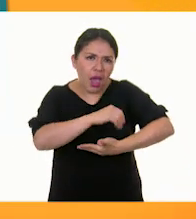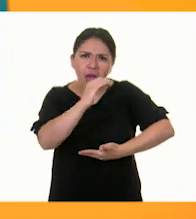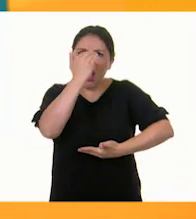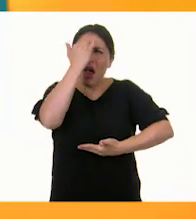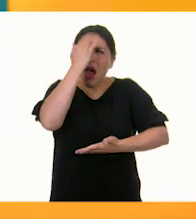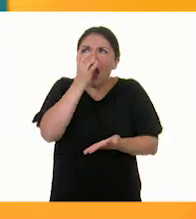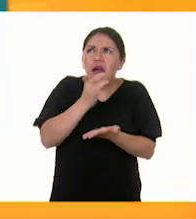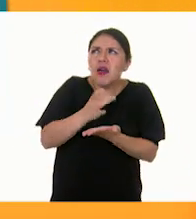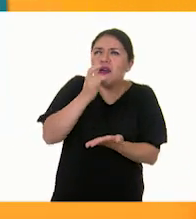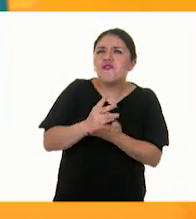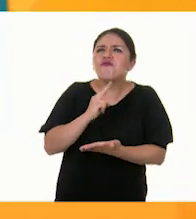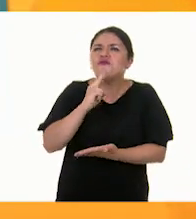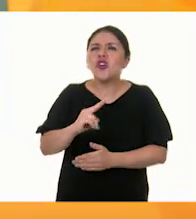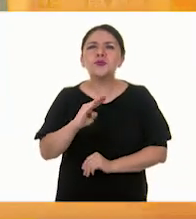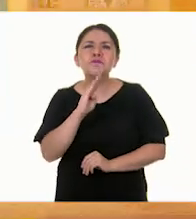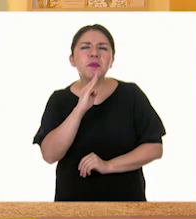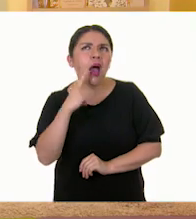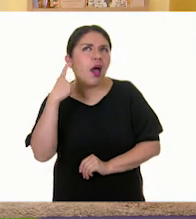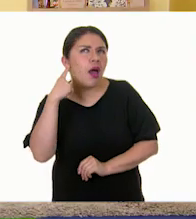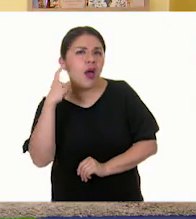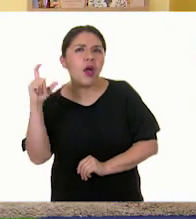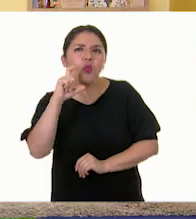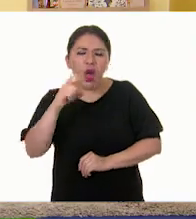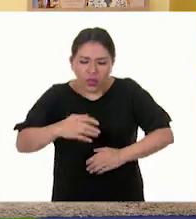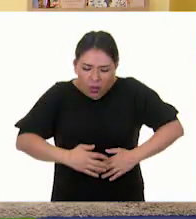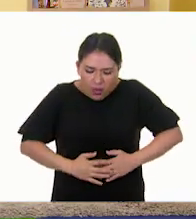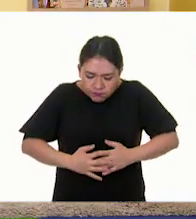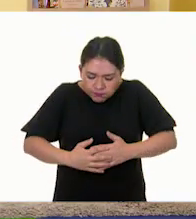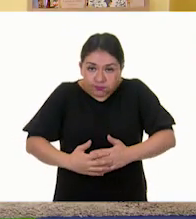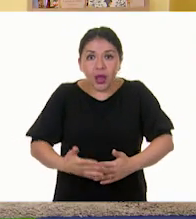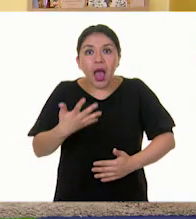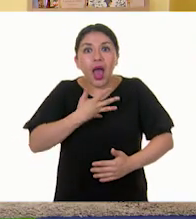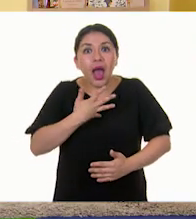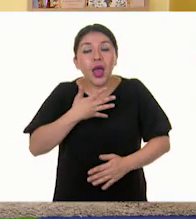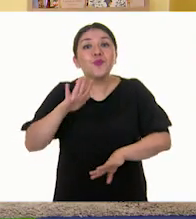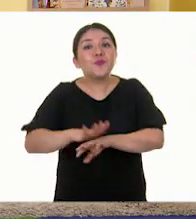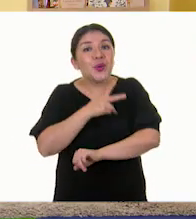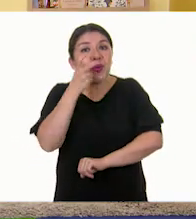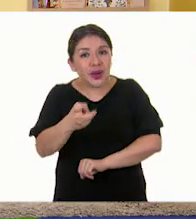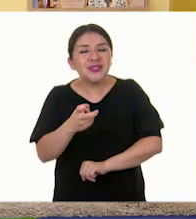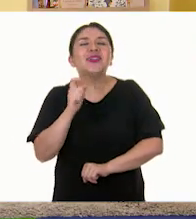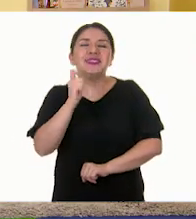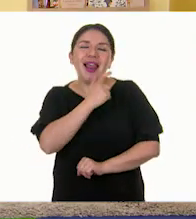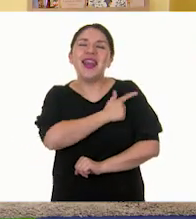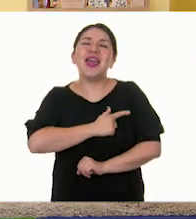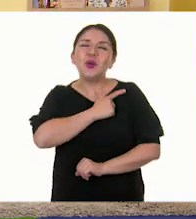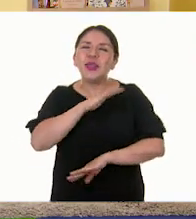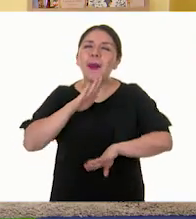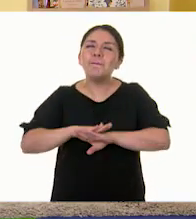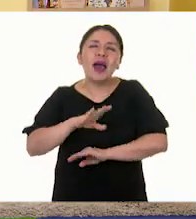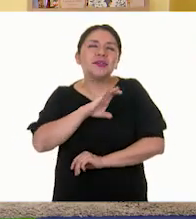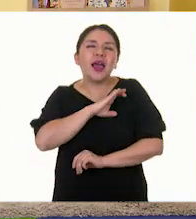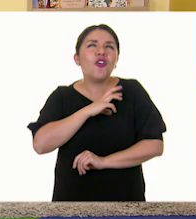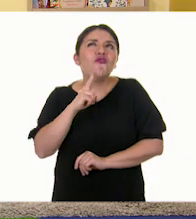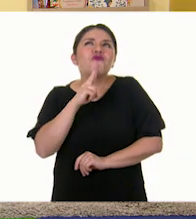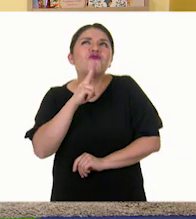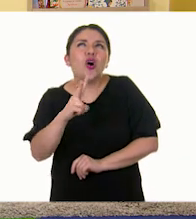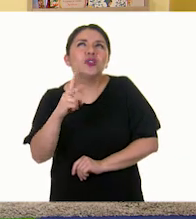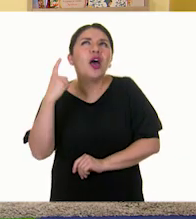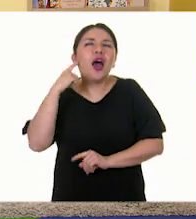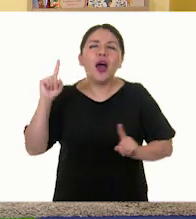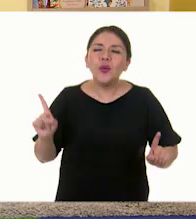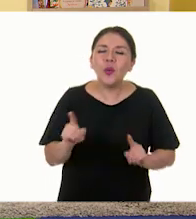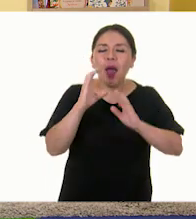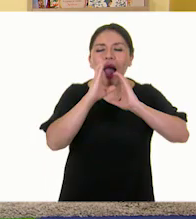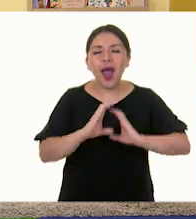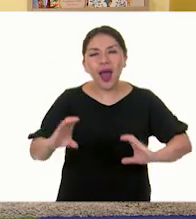conocen e identifican la voz de mamá desde que se encuentran en su vientre. Por lo tanto, disfrutan enormemente al escucharla en un